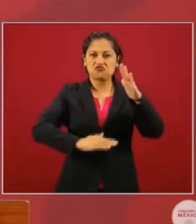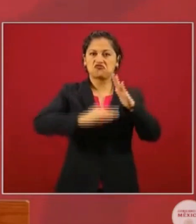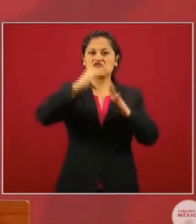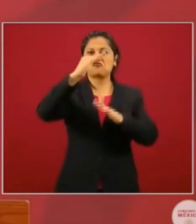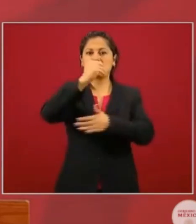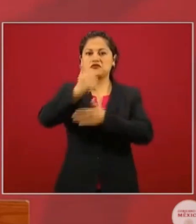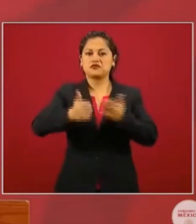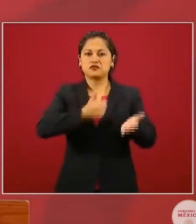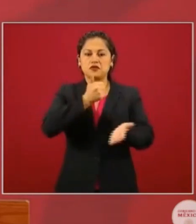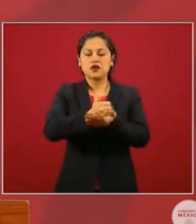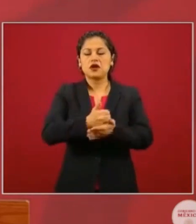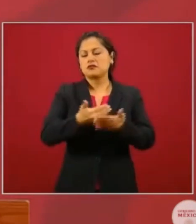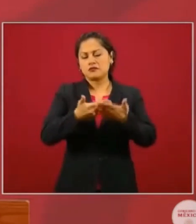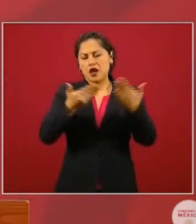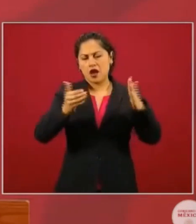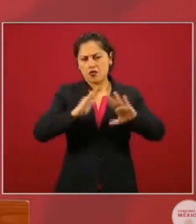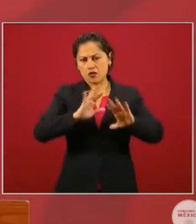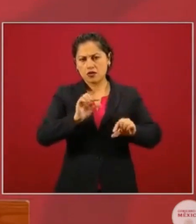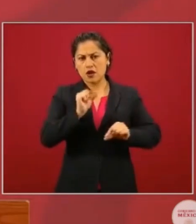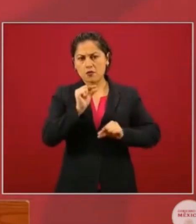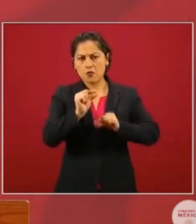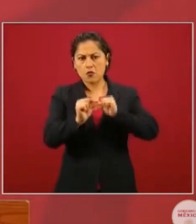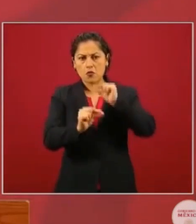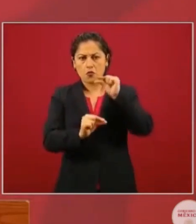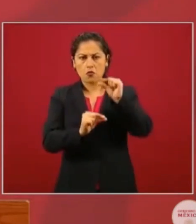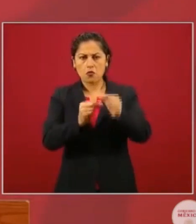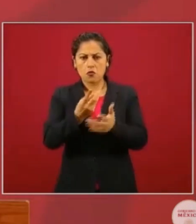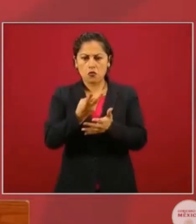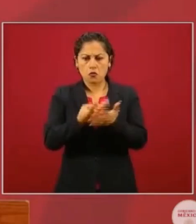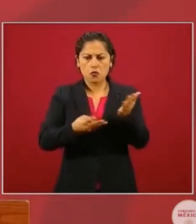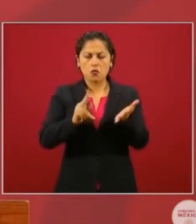ahora fue 3 veces menos.